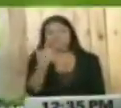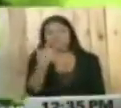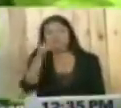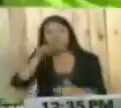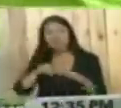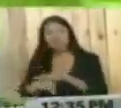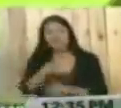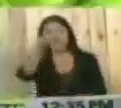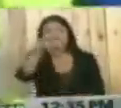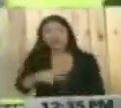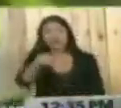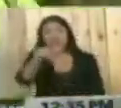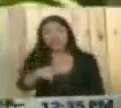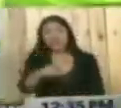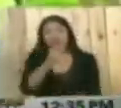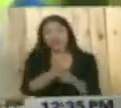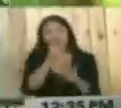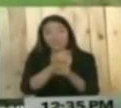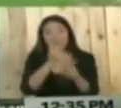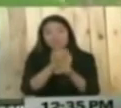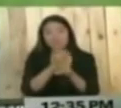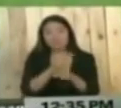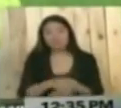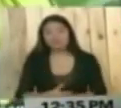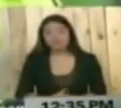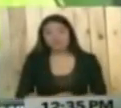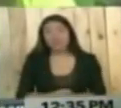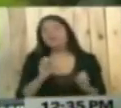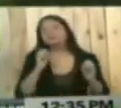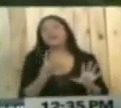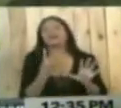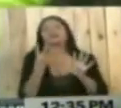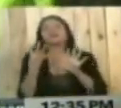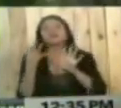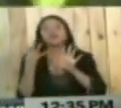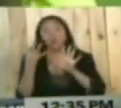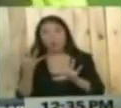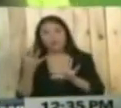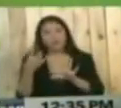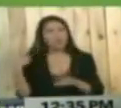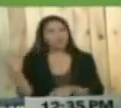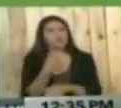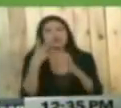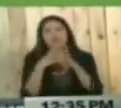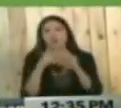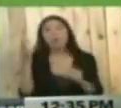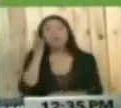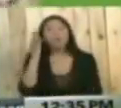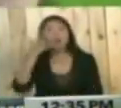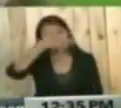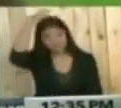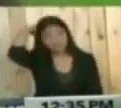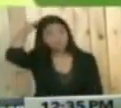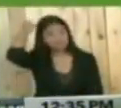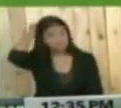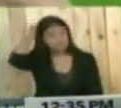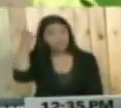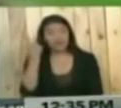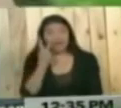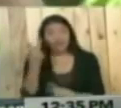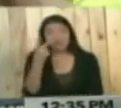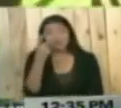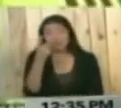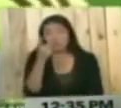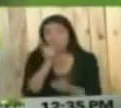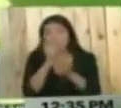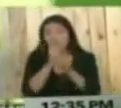del torneo. Y el noveno en el recorrido que tiene Deina Castellano en dos instancias mundiales. Muy importante este tanto